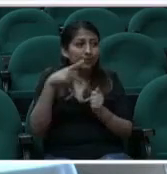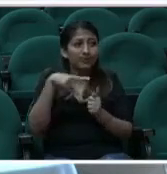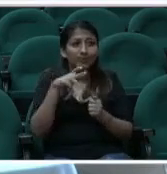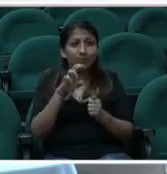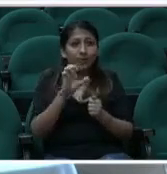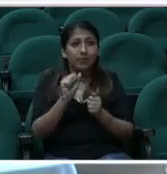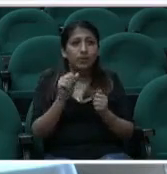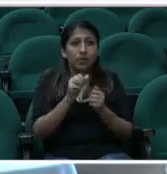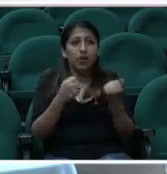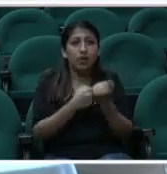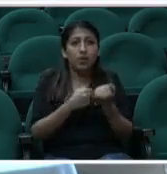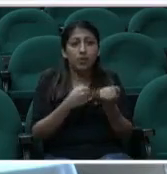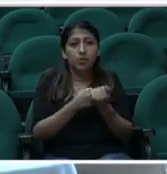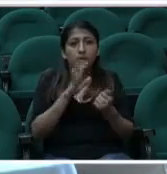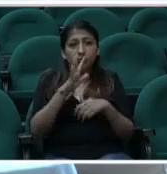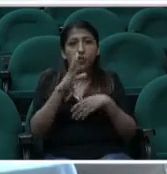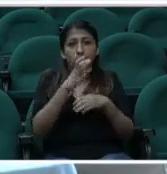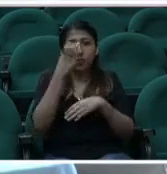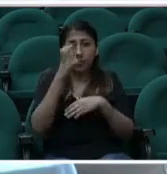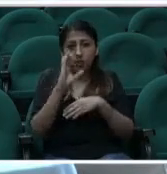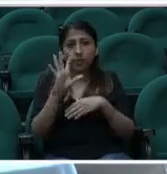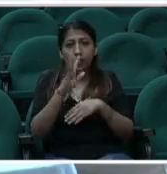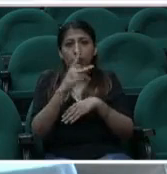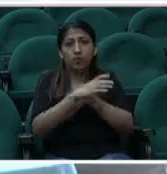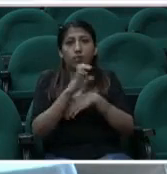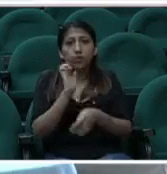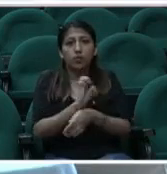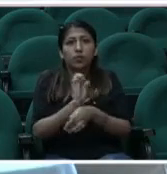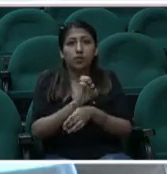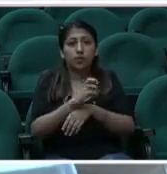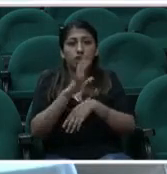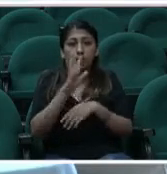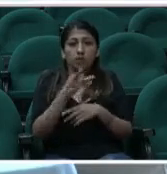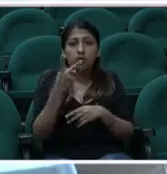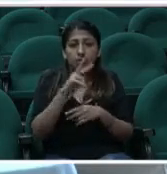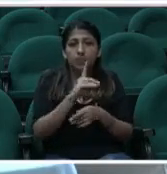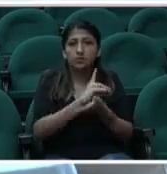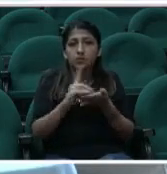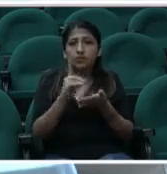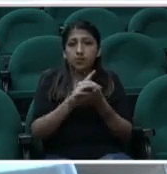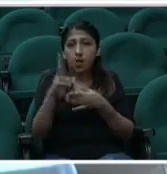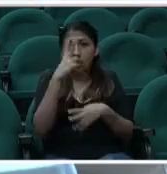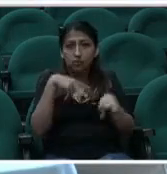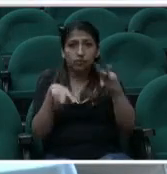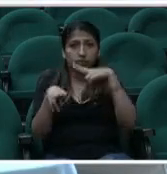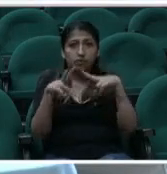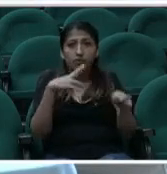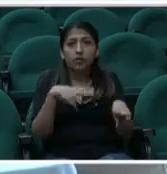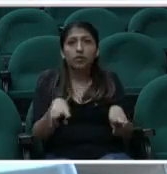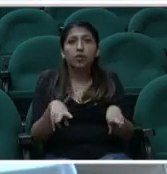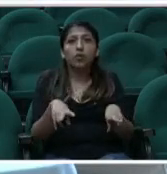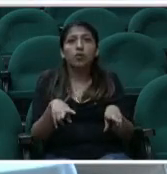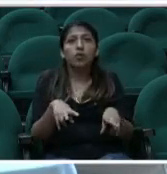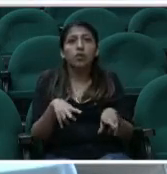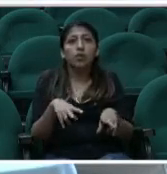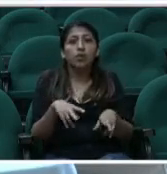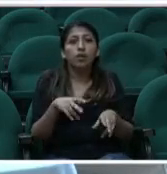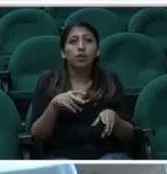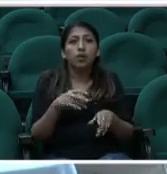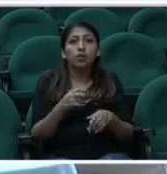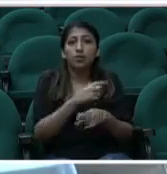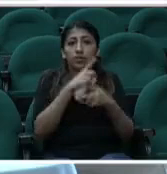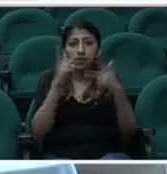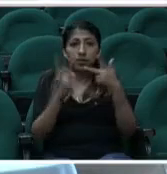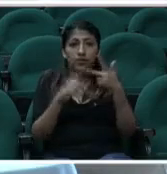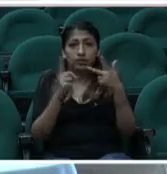apoyo de la casa de la cultura ecuatoriana núcleo de pastaza y semanario 'el observador' vamos a esta